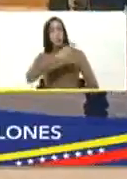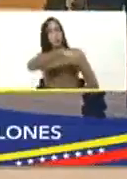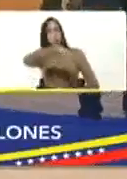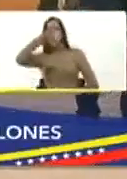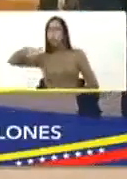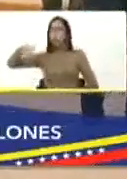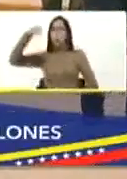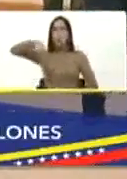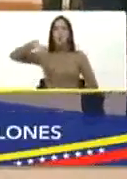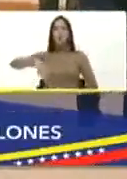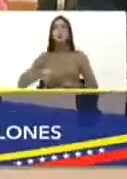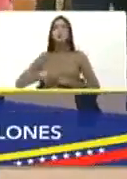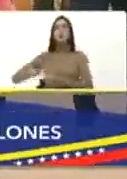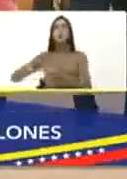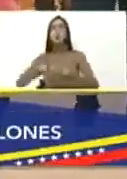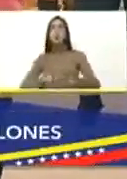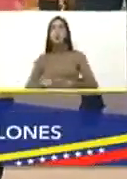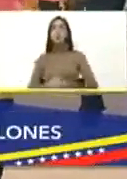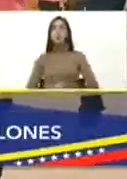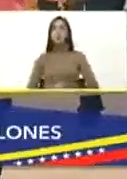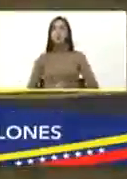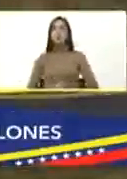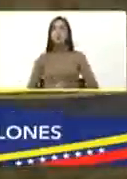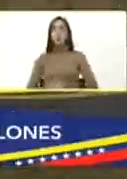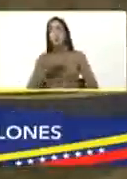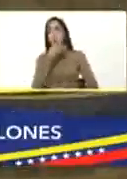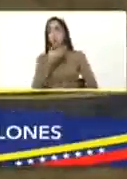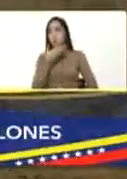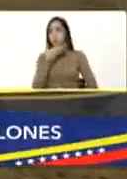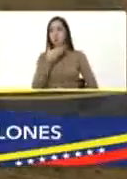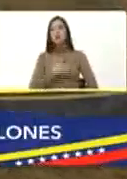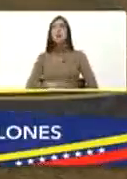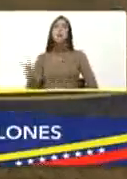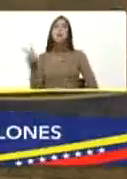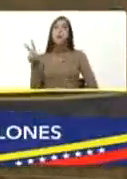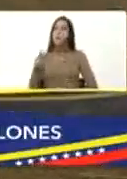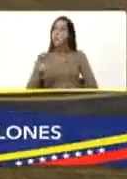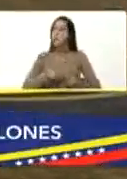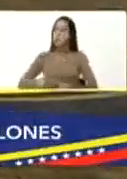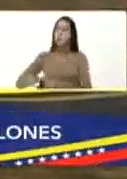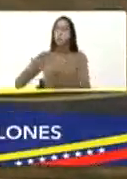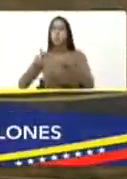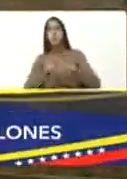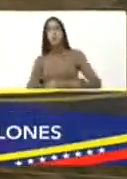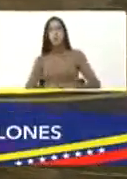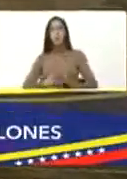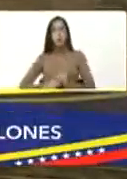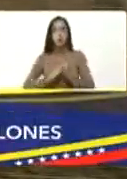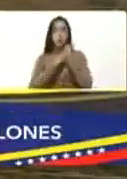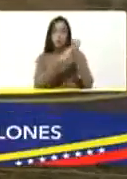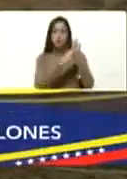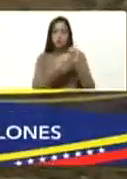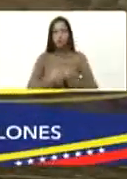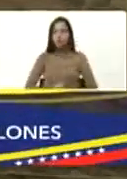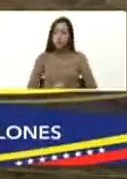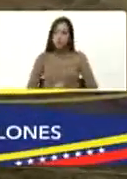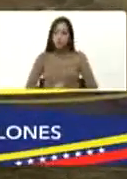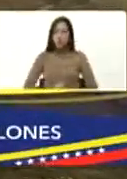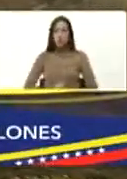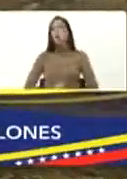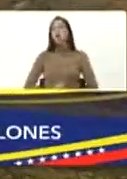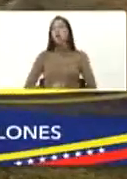Victoria, esta región tan hermosa de Venezuela y tan heroica, tan